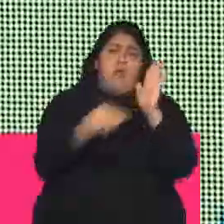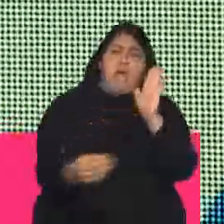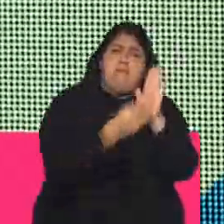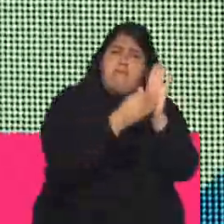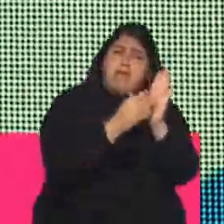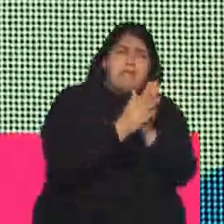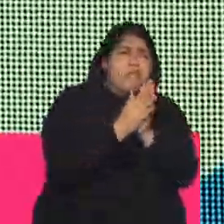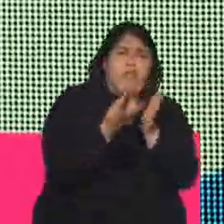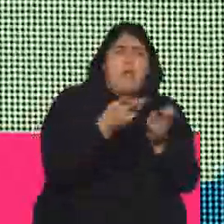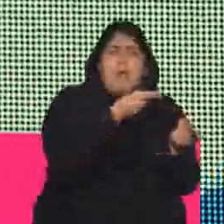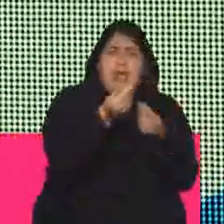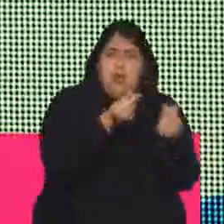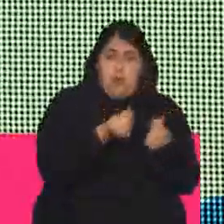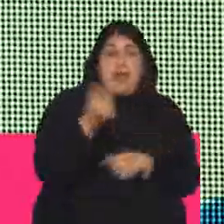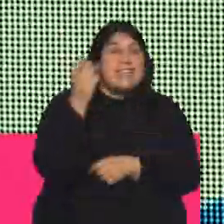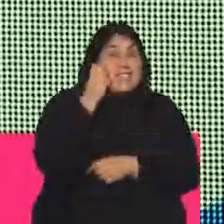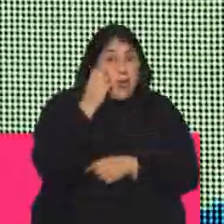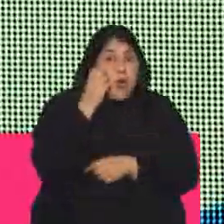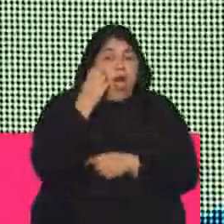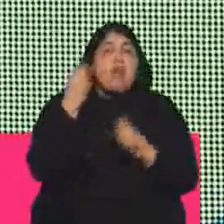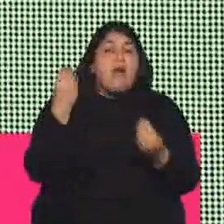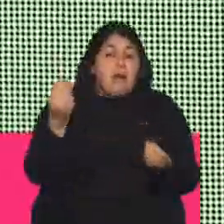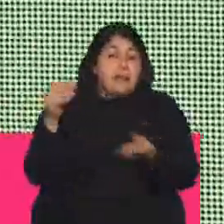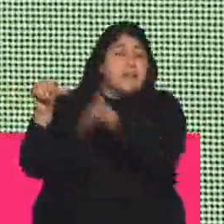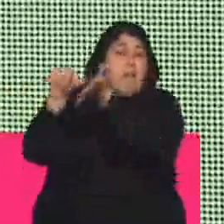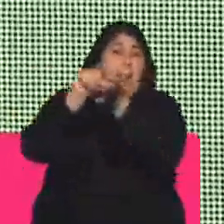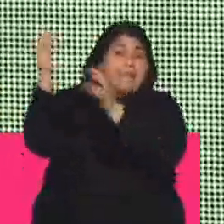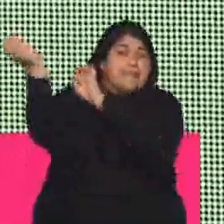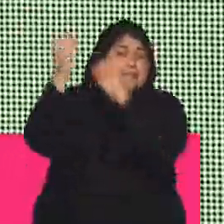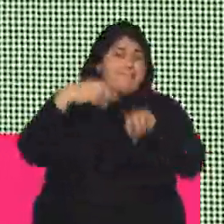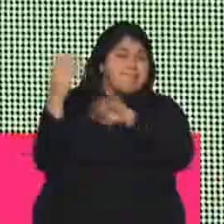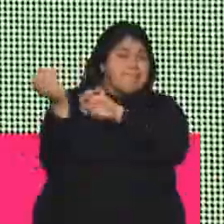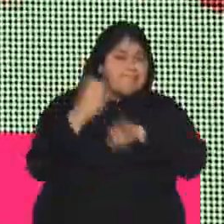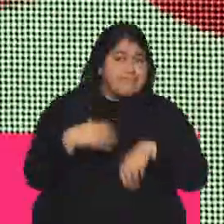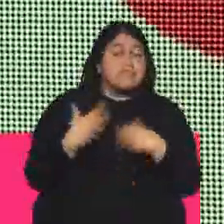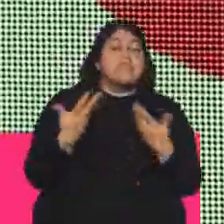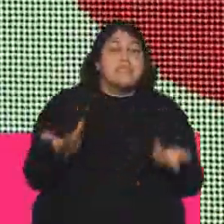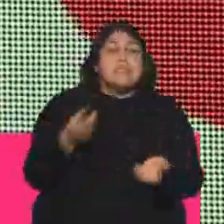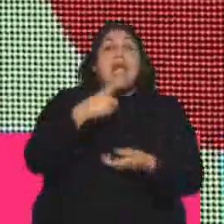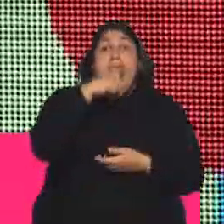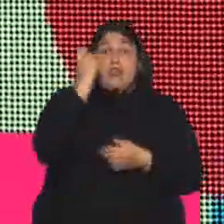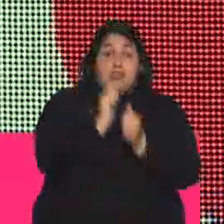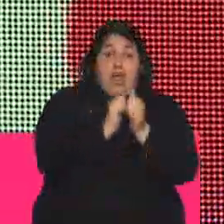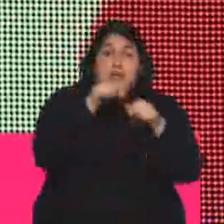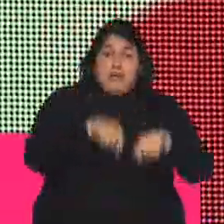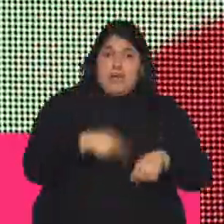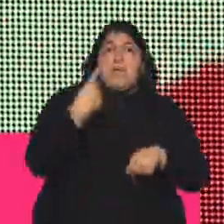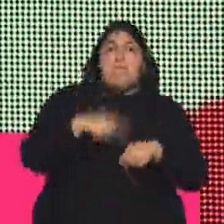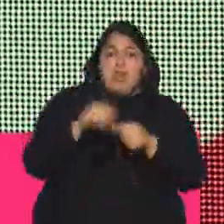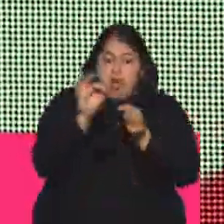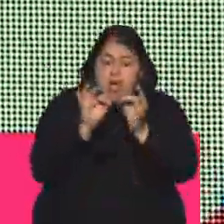venta. ¿Qué pasa? Los celulares son importados, casi todos, o si bien tienen algunos nacionales, se hacen con insumos